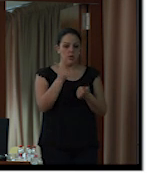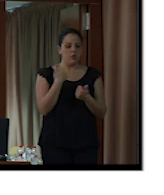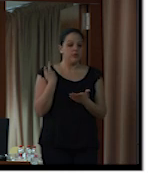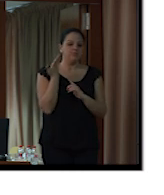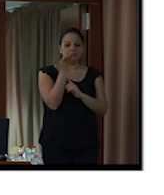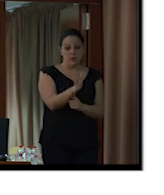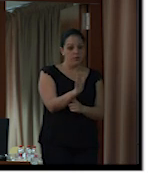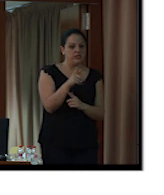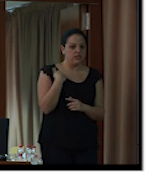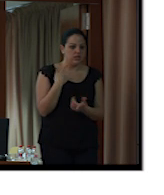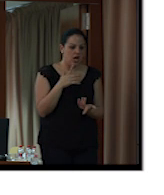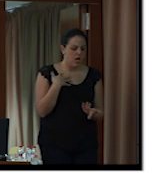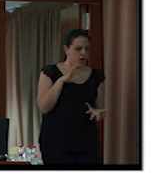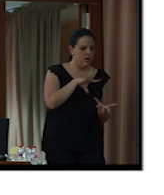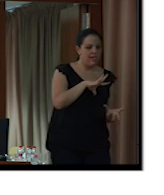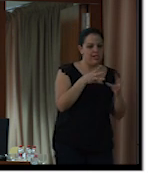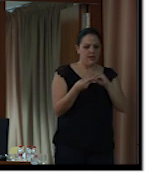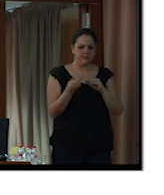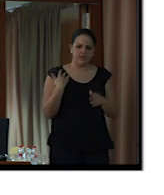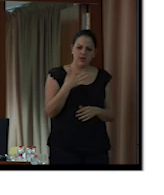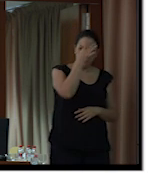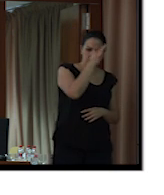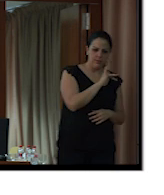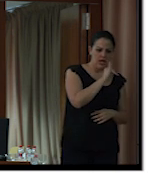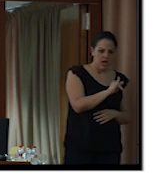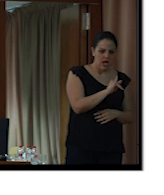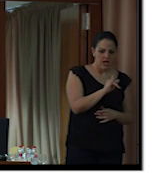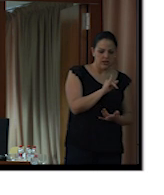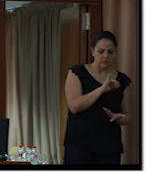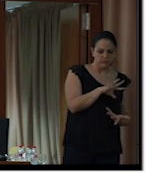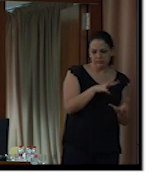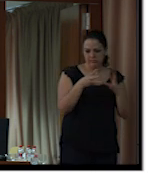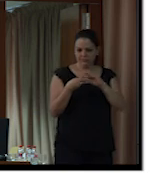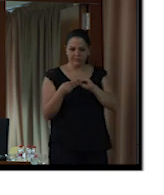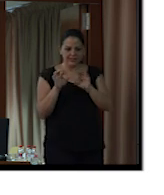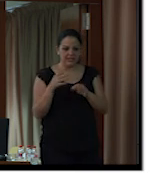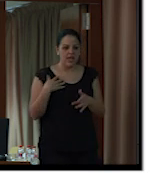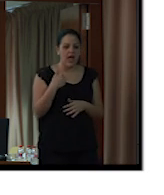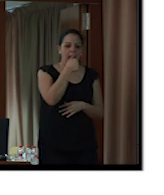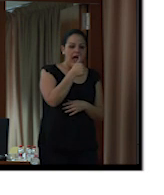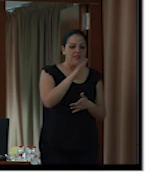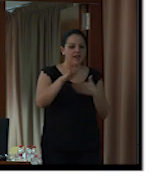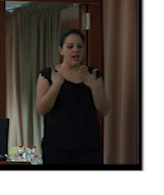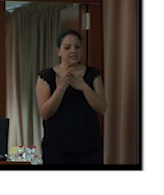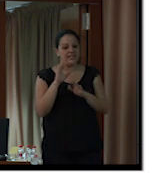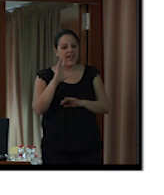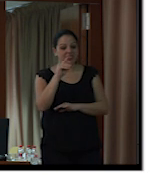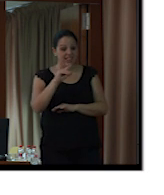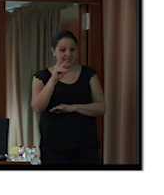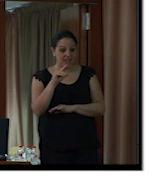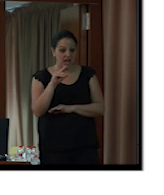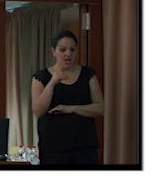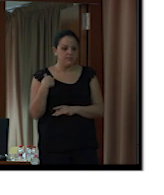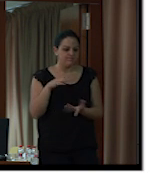porque encontró un ritmo especial en los pacientes con fibromialgia. Es el ritmo de alfa en las ondas delta de sueño. ¿Os acordáis de lo que estábamos comentando de las ondas